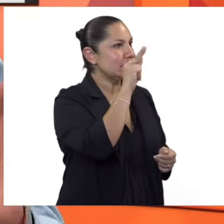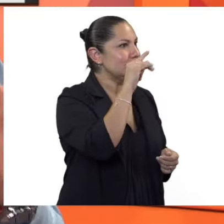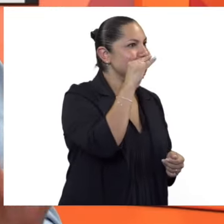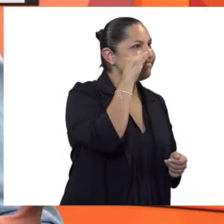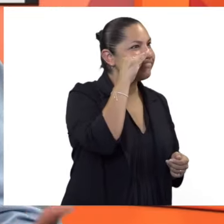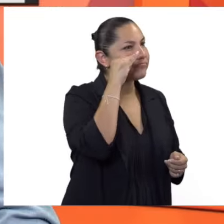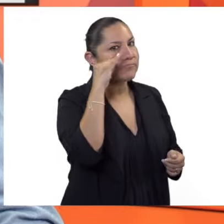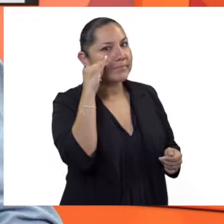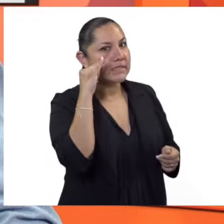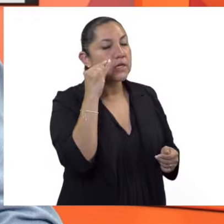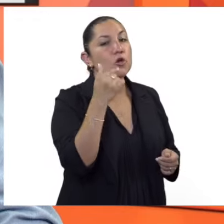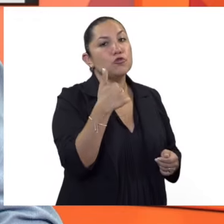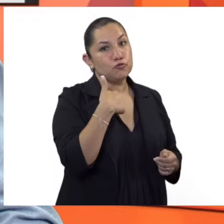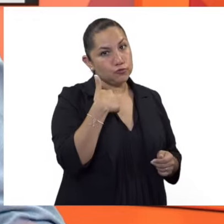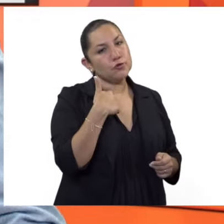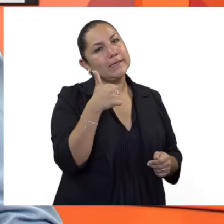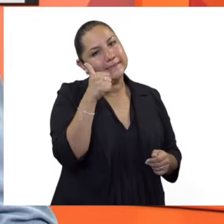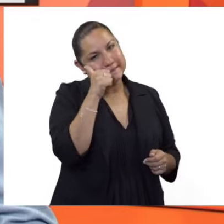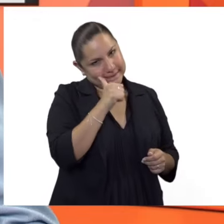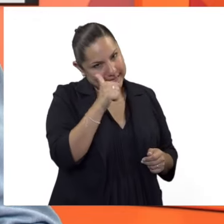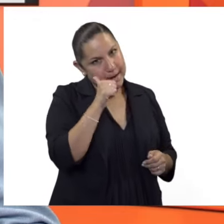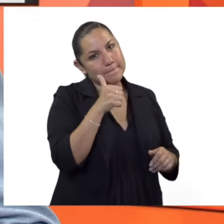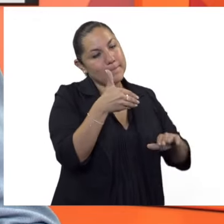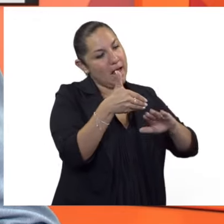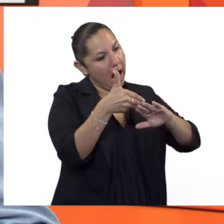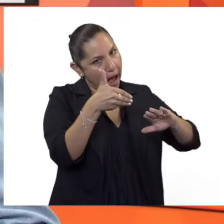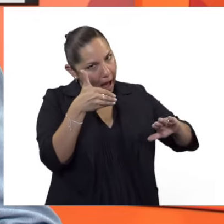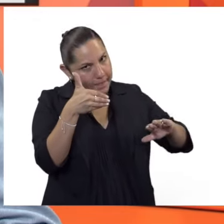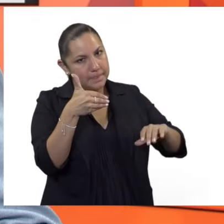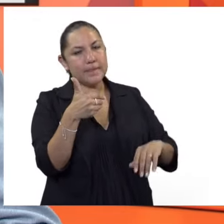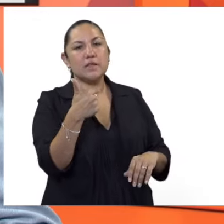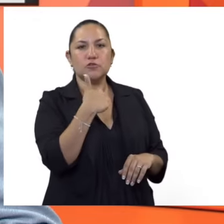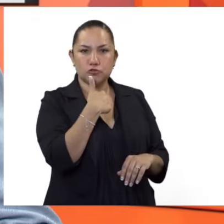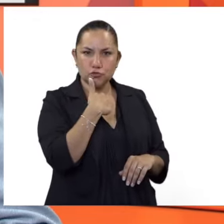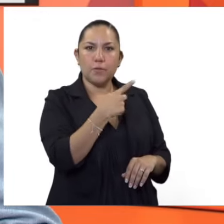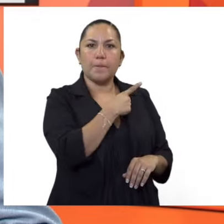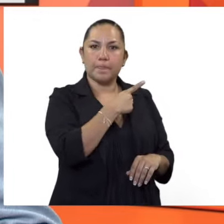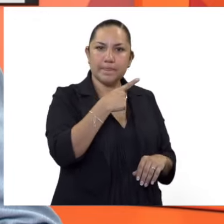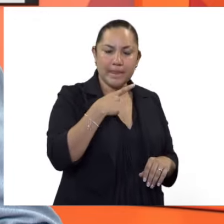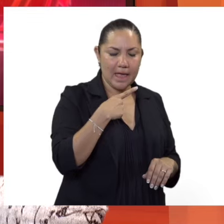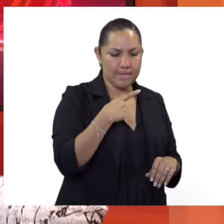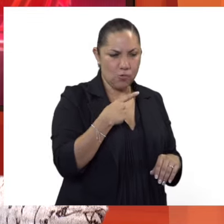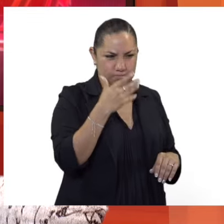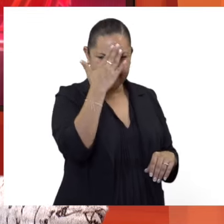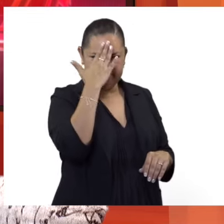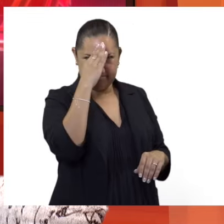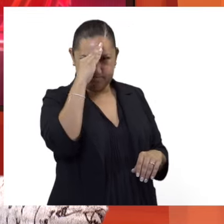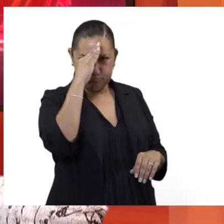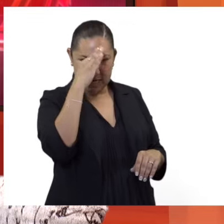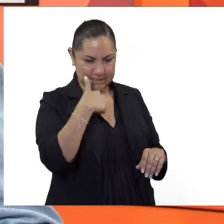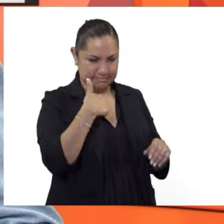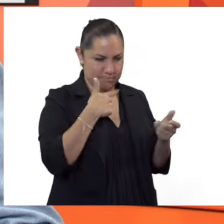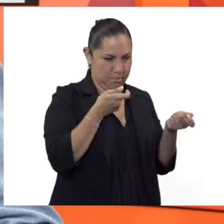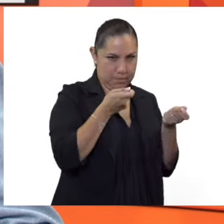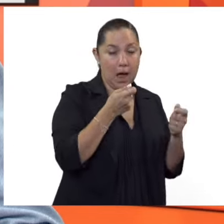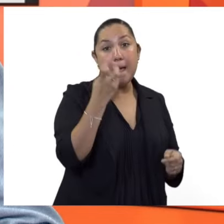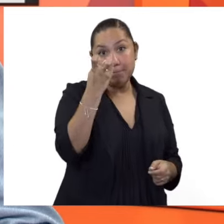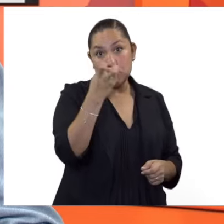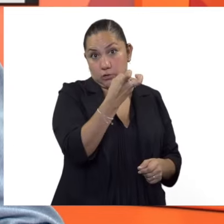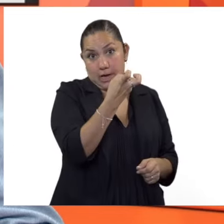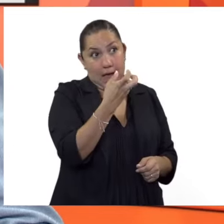siempre antes de empezar a de eso todo eso Gracias a la terapia de manejo emocional Por qué Porque la terapia